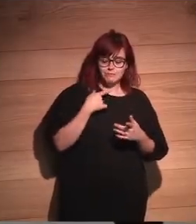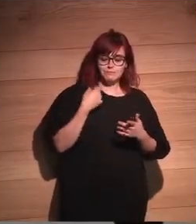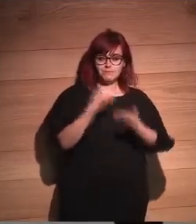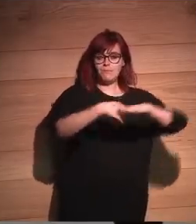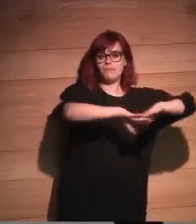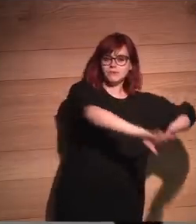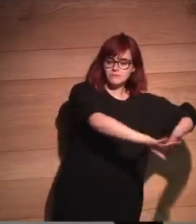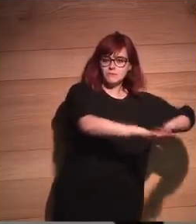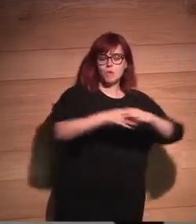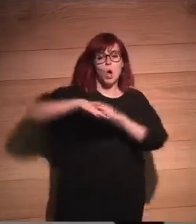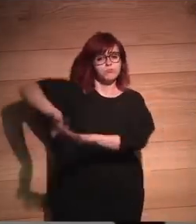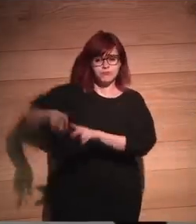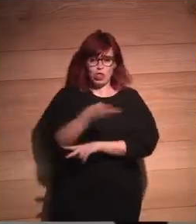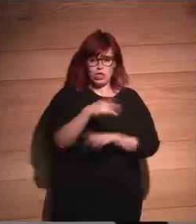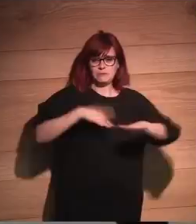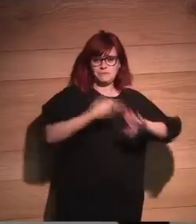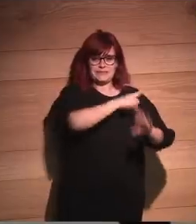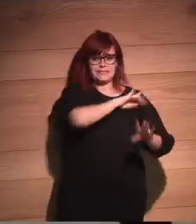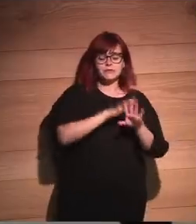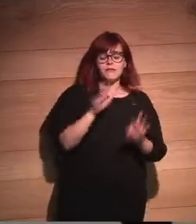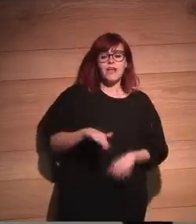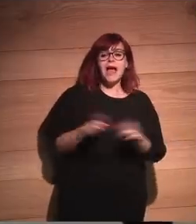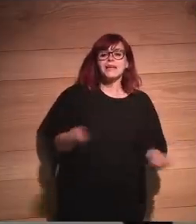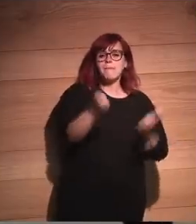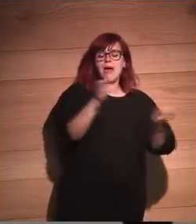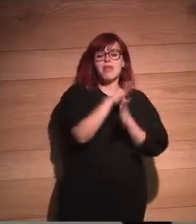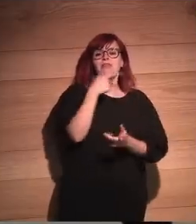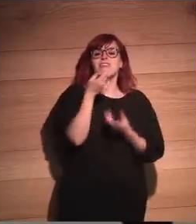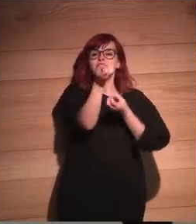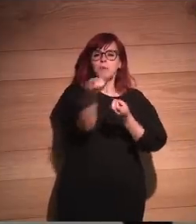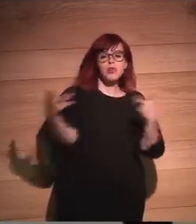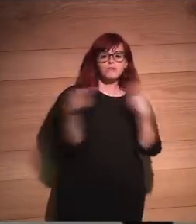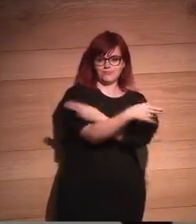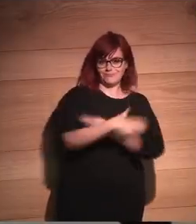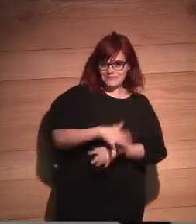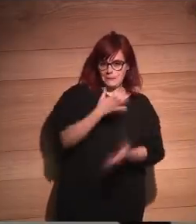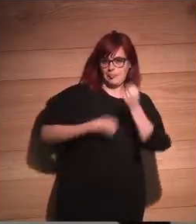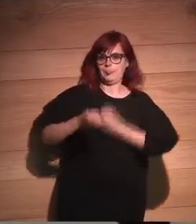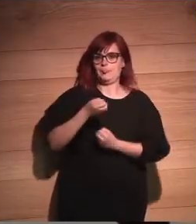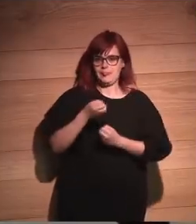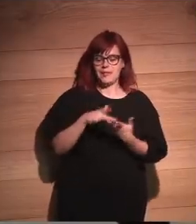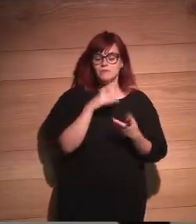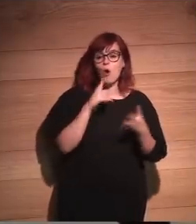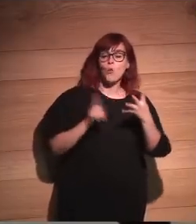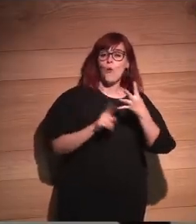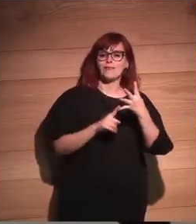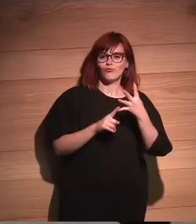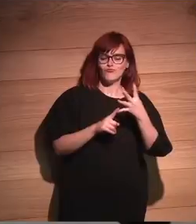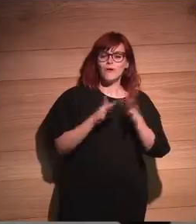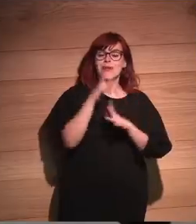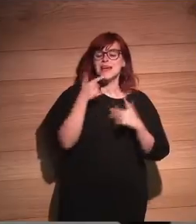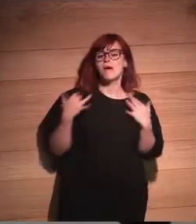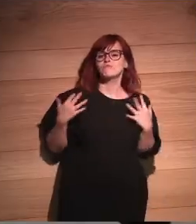hay terceros países que a veces lo aprovechan. Y aparecen las campañas de desinformación. La cuarta dinámica es el